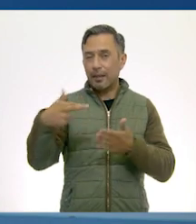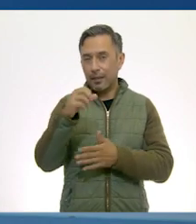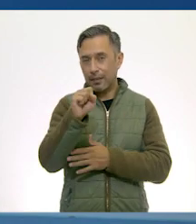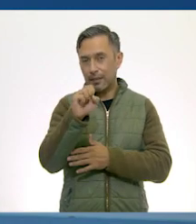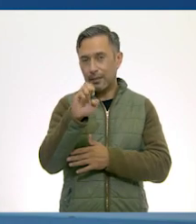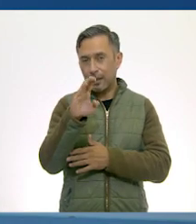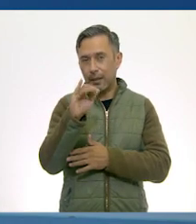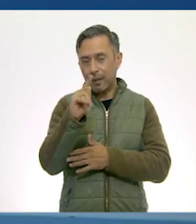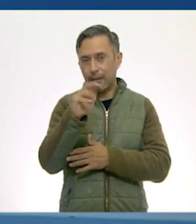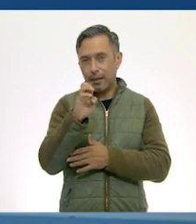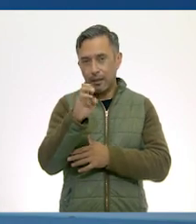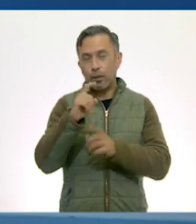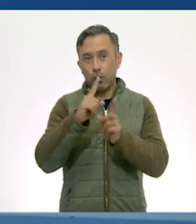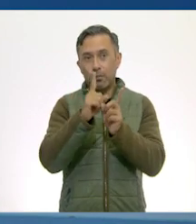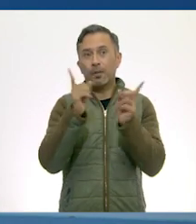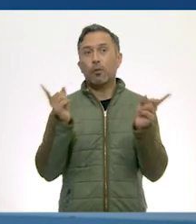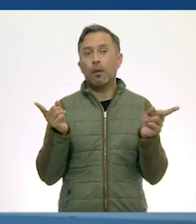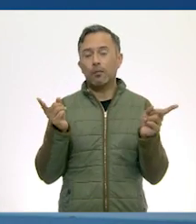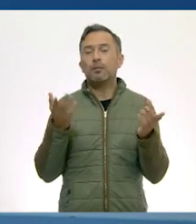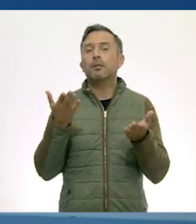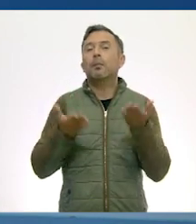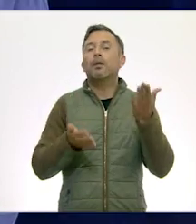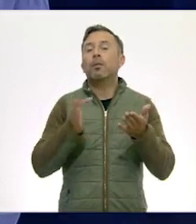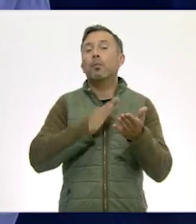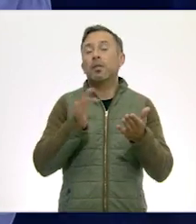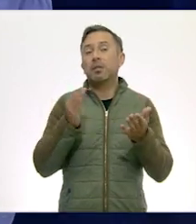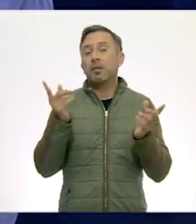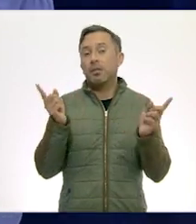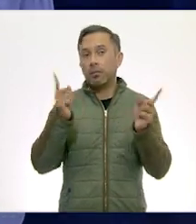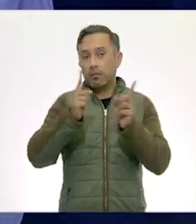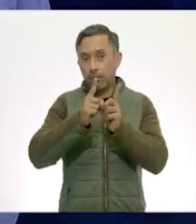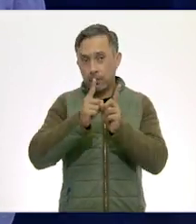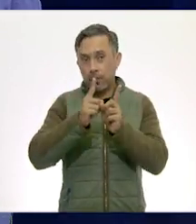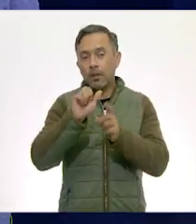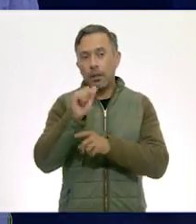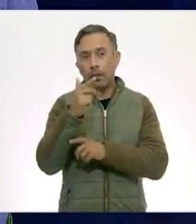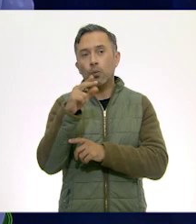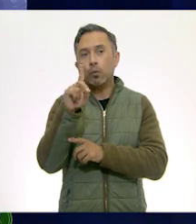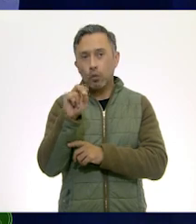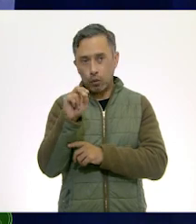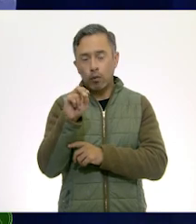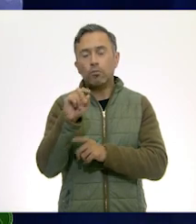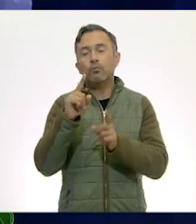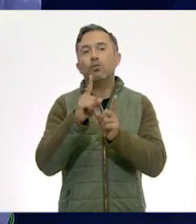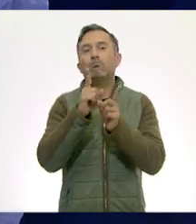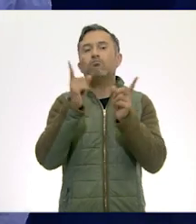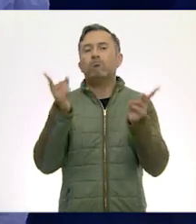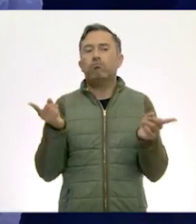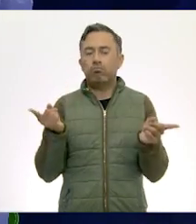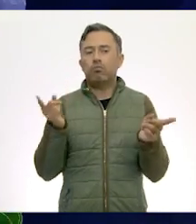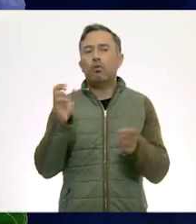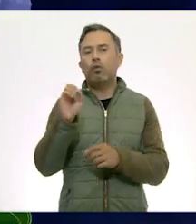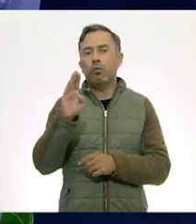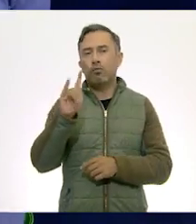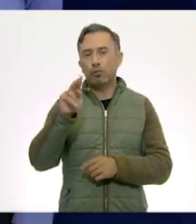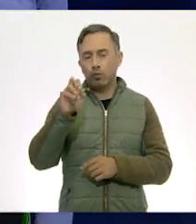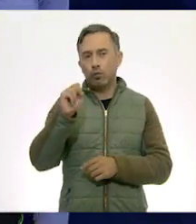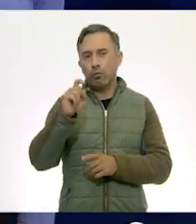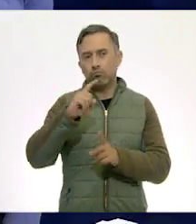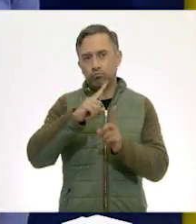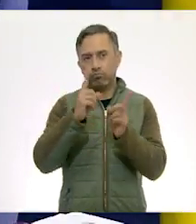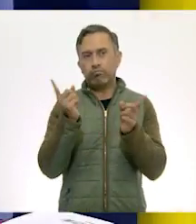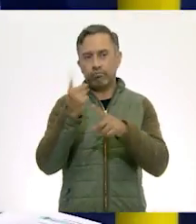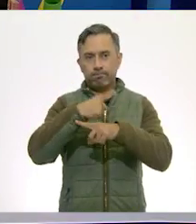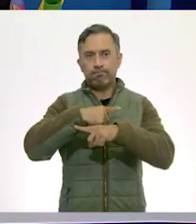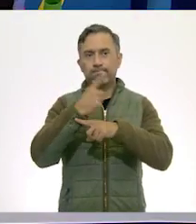podemos encontrar tanto ángulos agudos como ángulos obtusos. ¿De